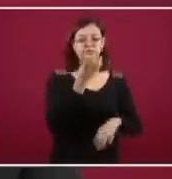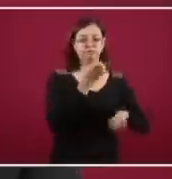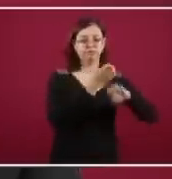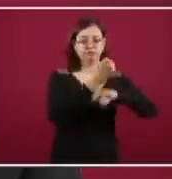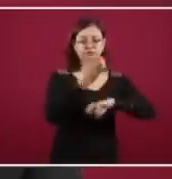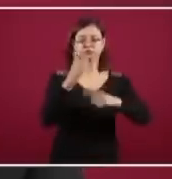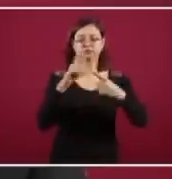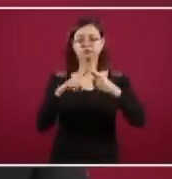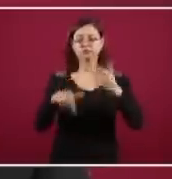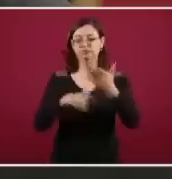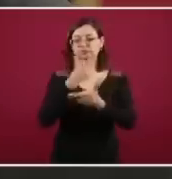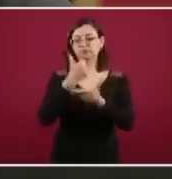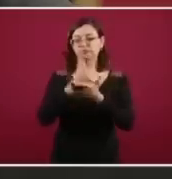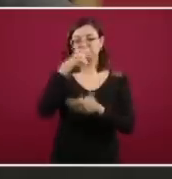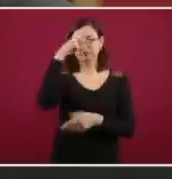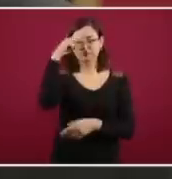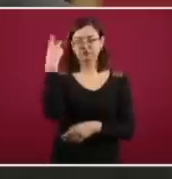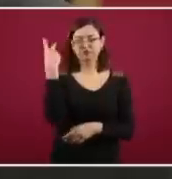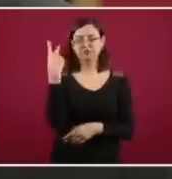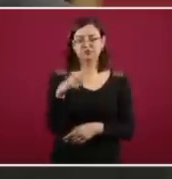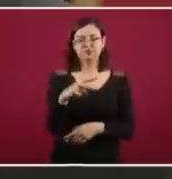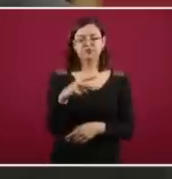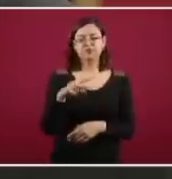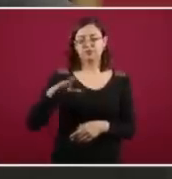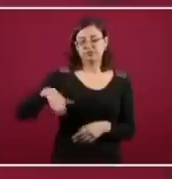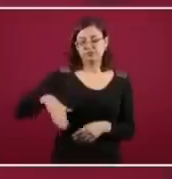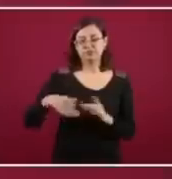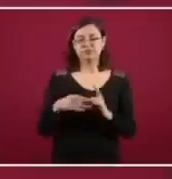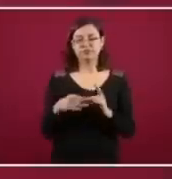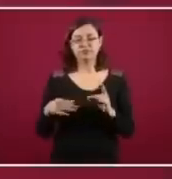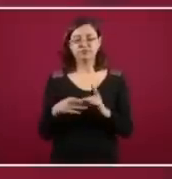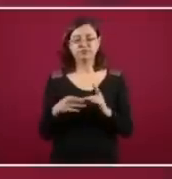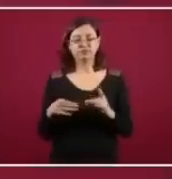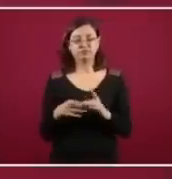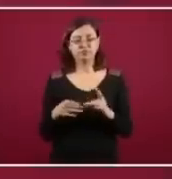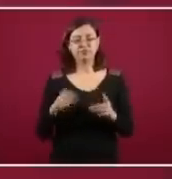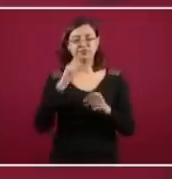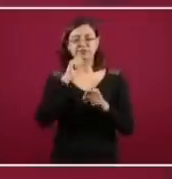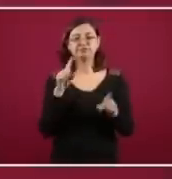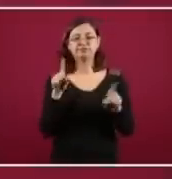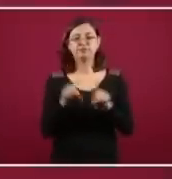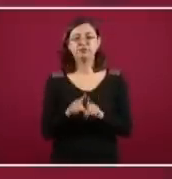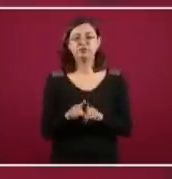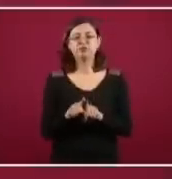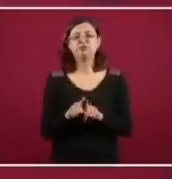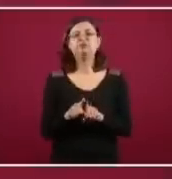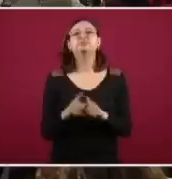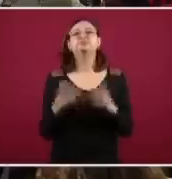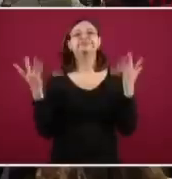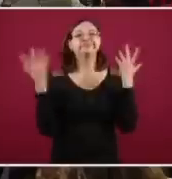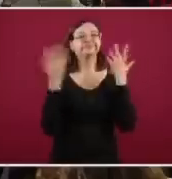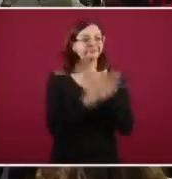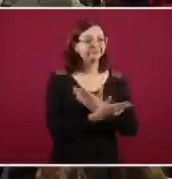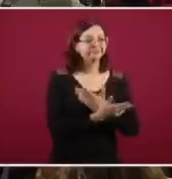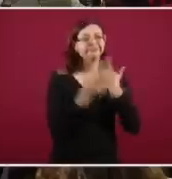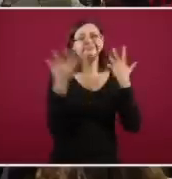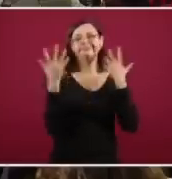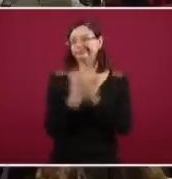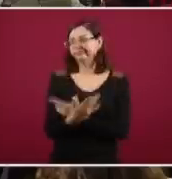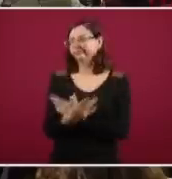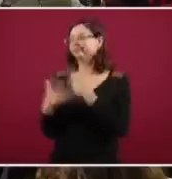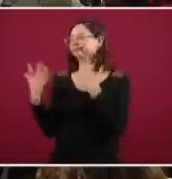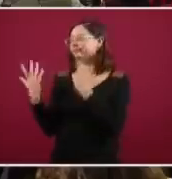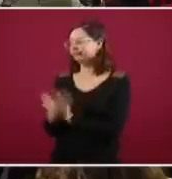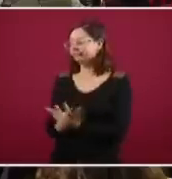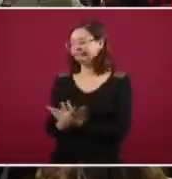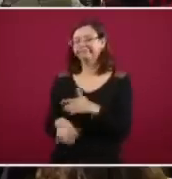arrancamos en Ciudad de México, como ya lo señaló ella, se toman muchas lecciones que nos van a permitir el